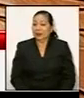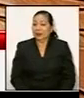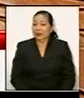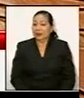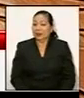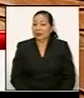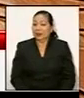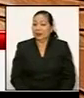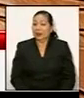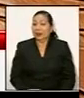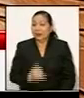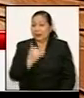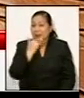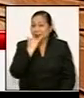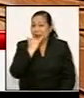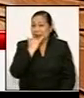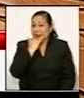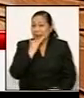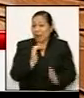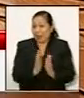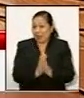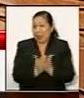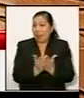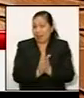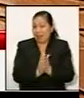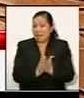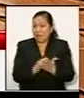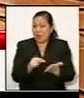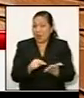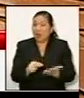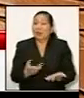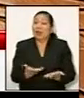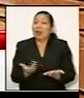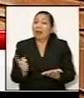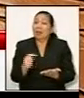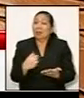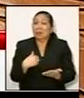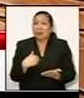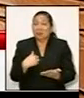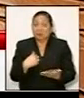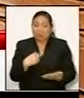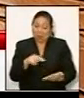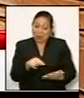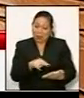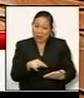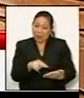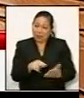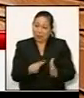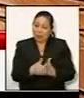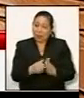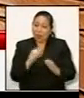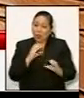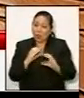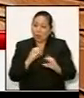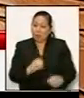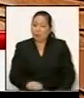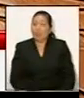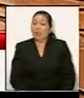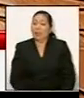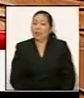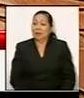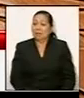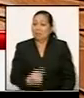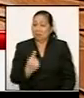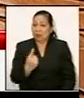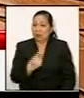los errores de dictados en los materiales educativos donde hasta donde tenemos conocimiento es en el área de comunicación en